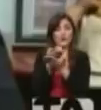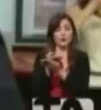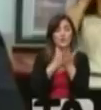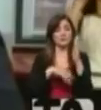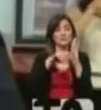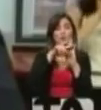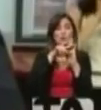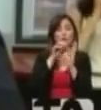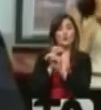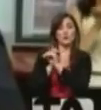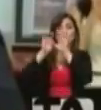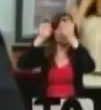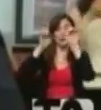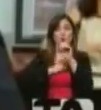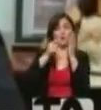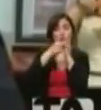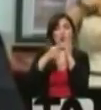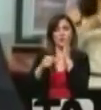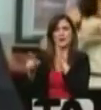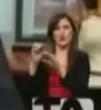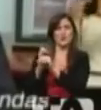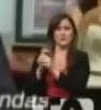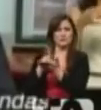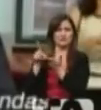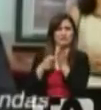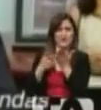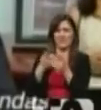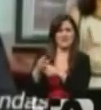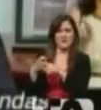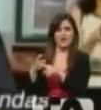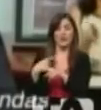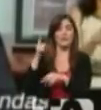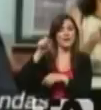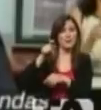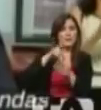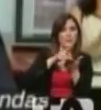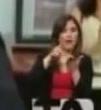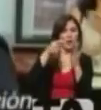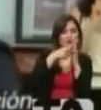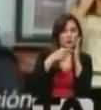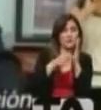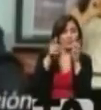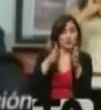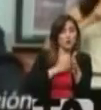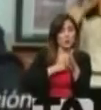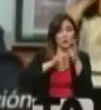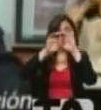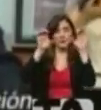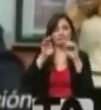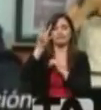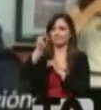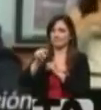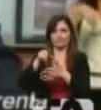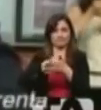en las obligaciones que haya generado la administración. Igualmente, y sensible a las demandas de algunos sectores, he dispuesto también la eliminación